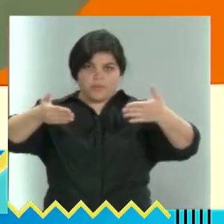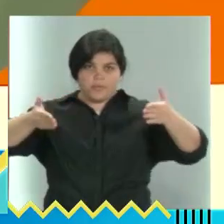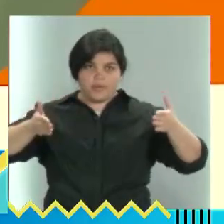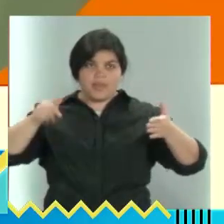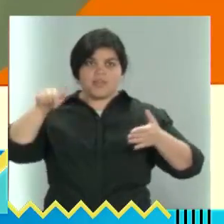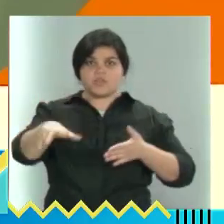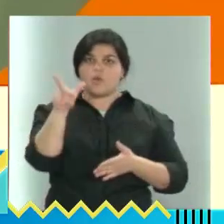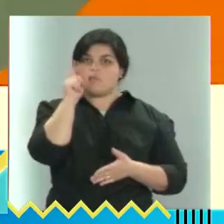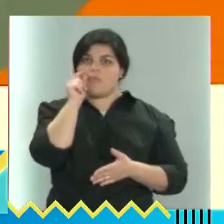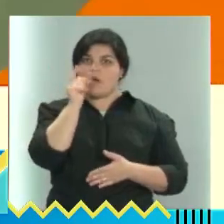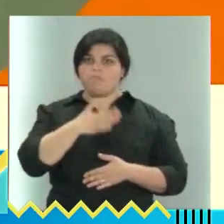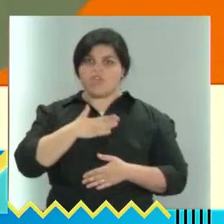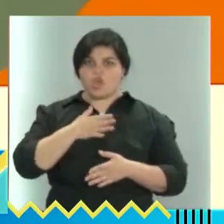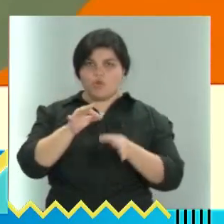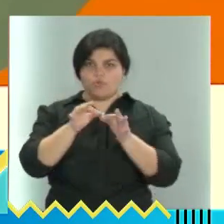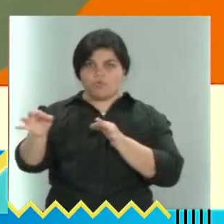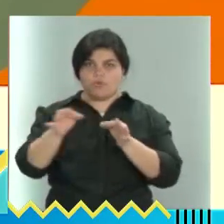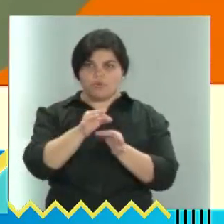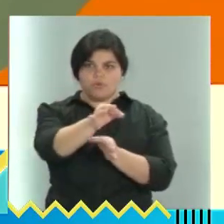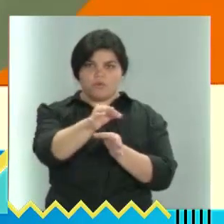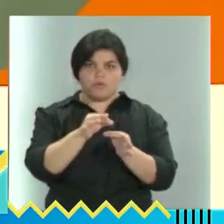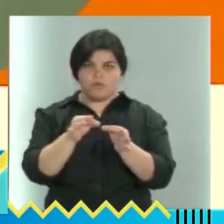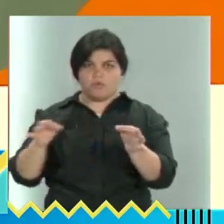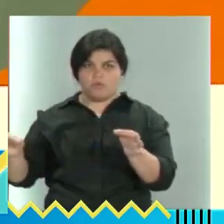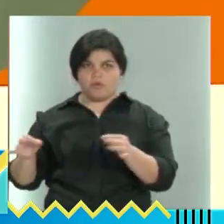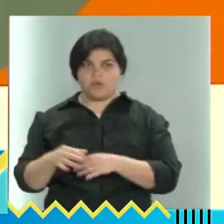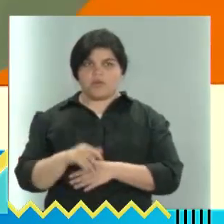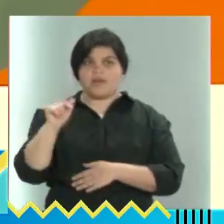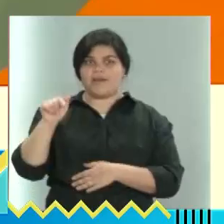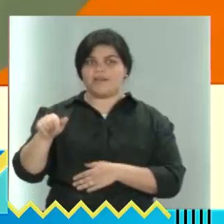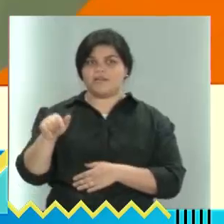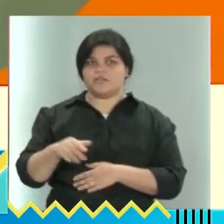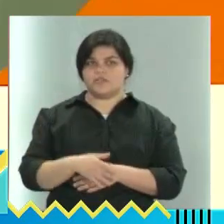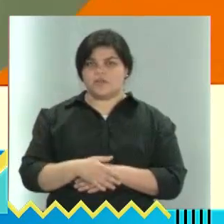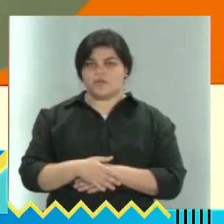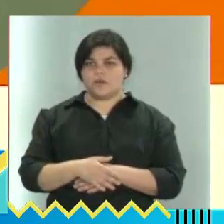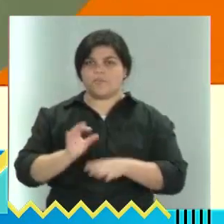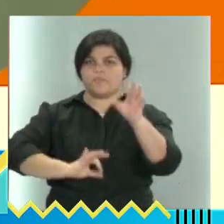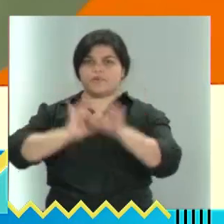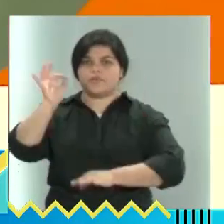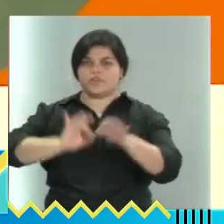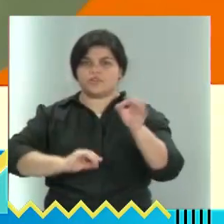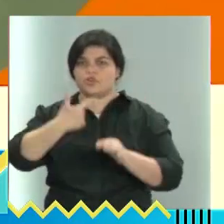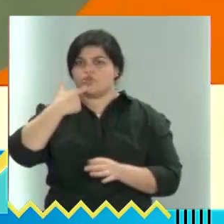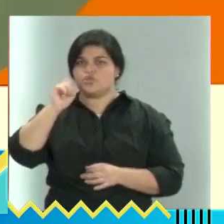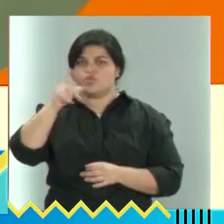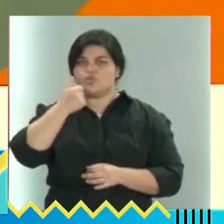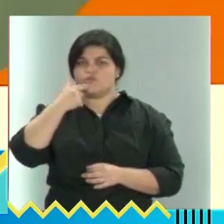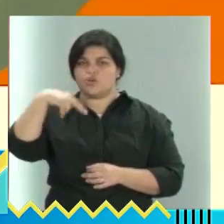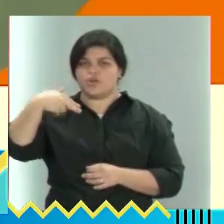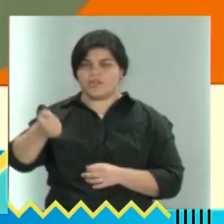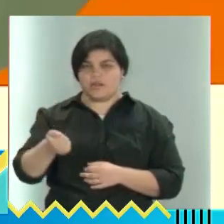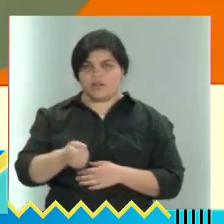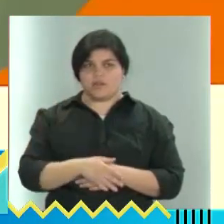calculó mi padre. El proyecto fue proyecto de Manteola Sánchez Solsona, sí. Un